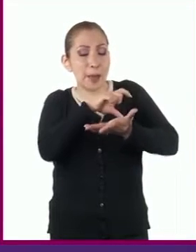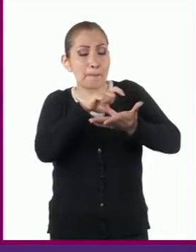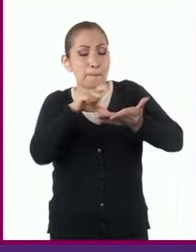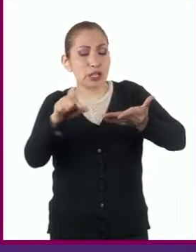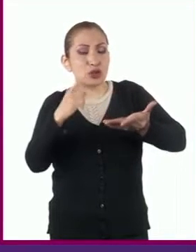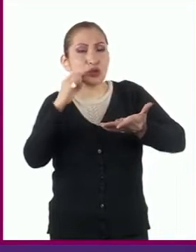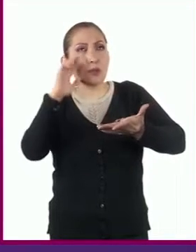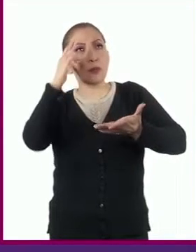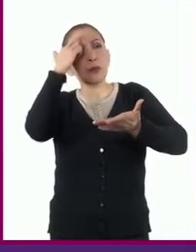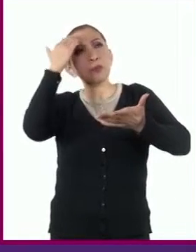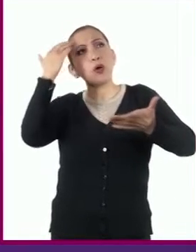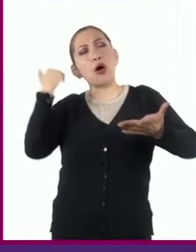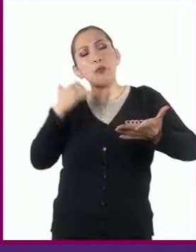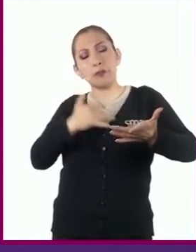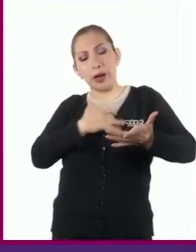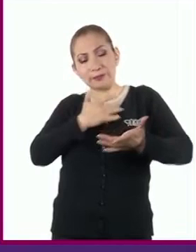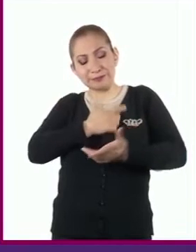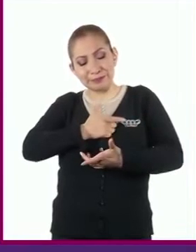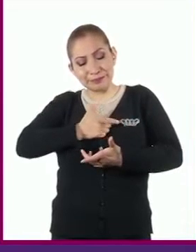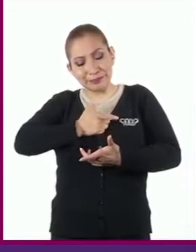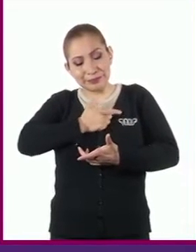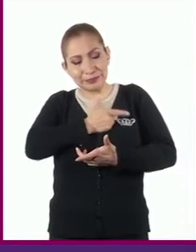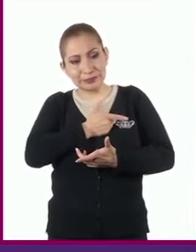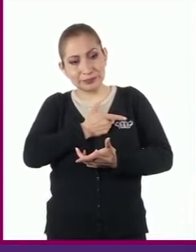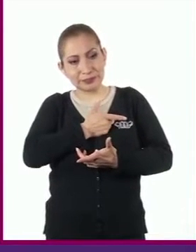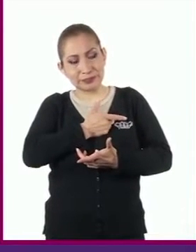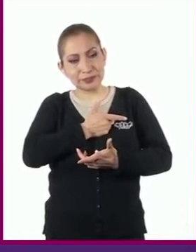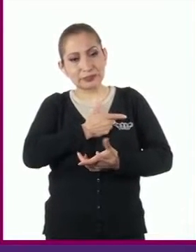solo aboga una quietud placentera.